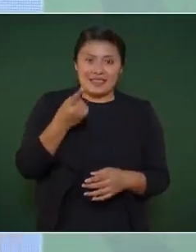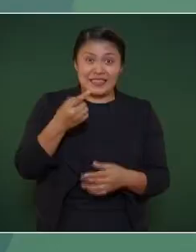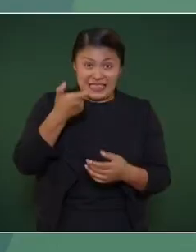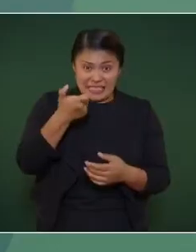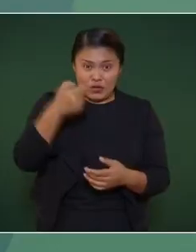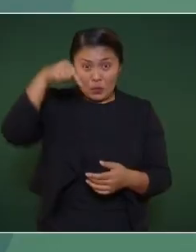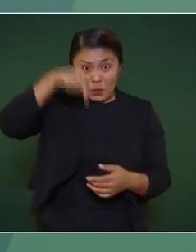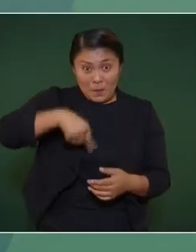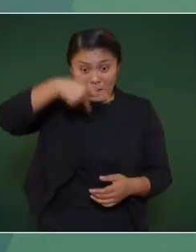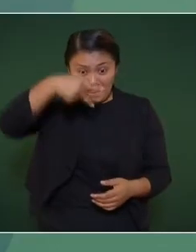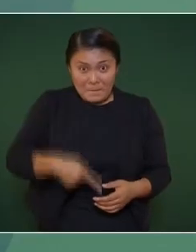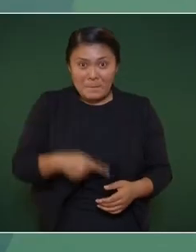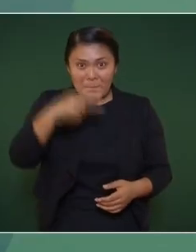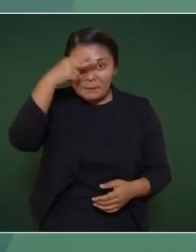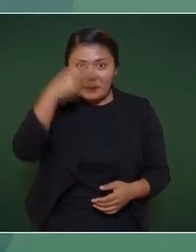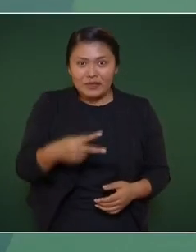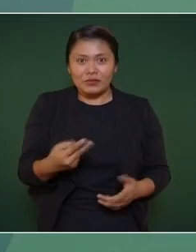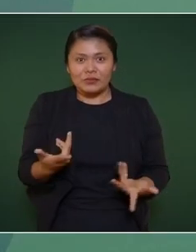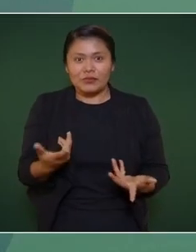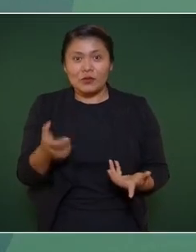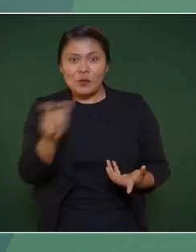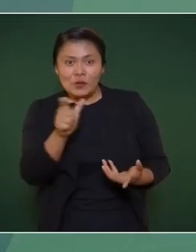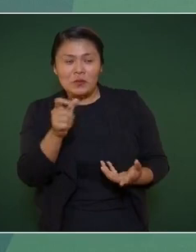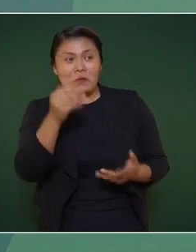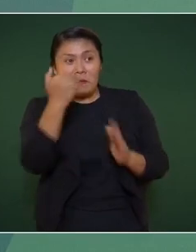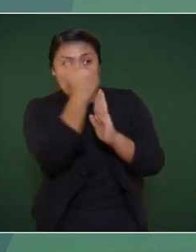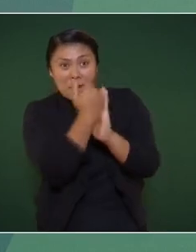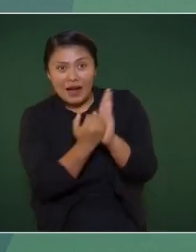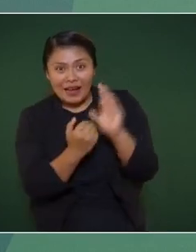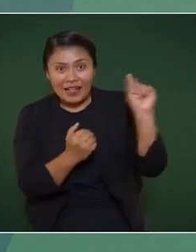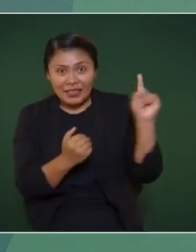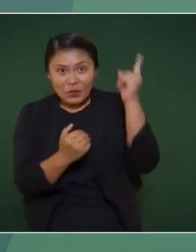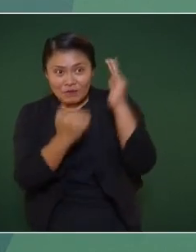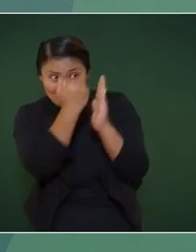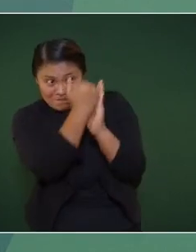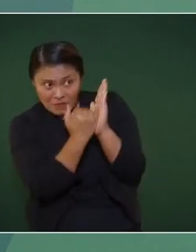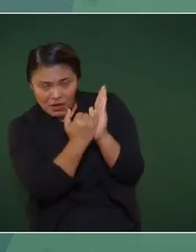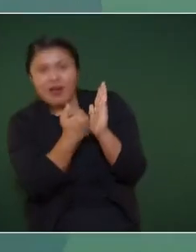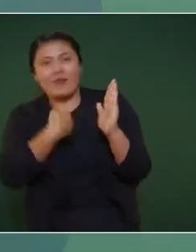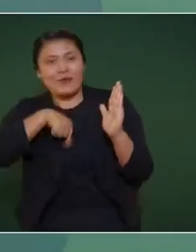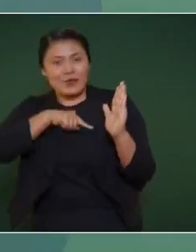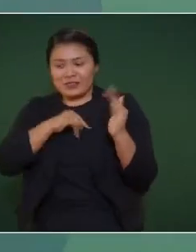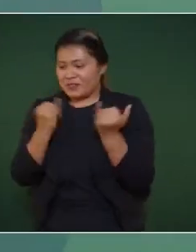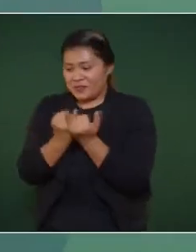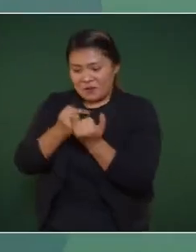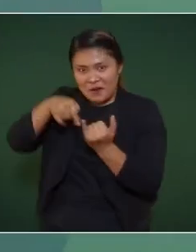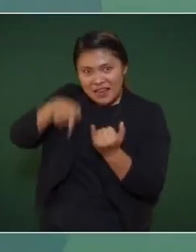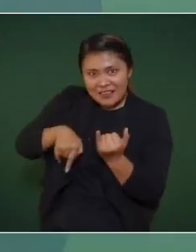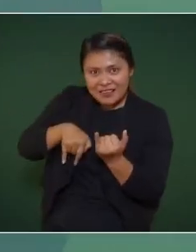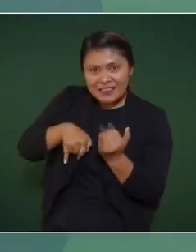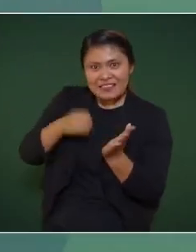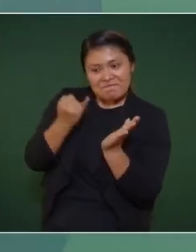y al bajar la tasa baja, en el caso de intereses variables,